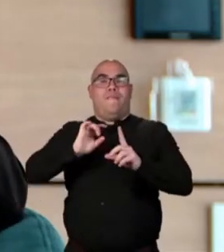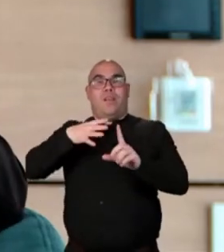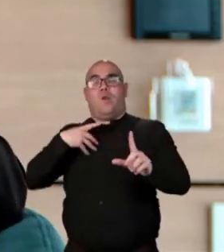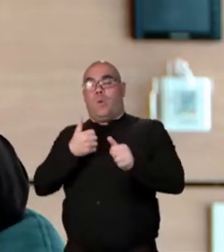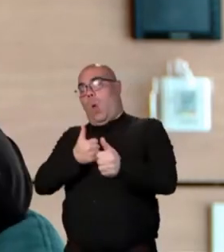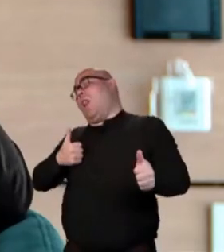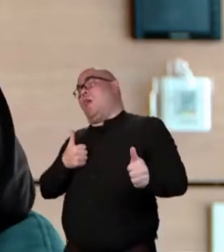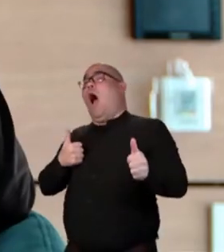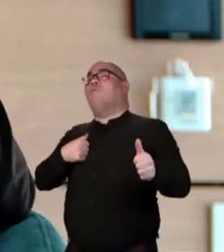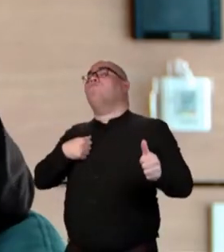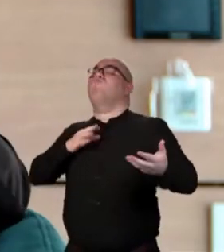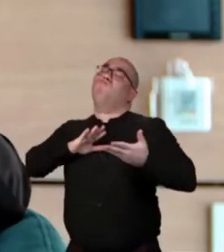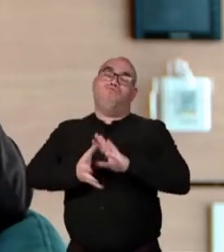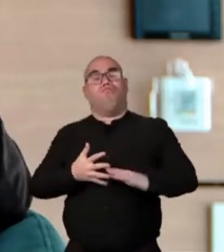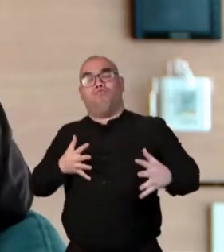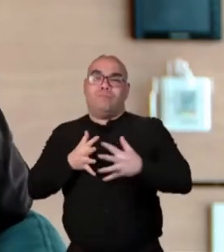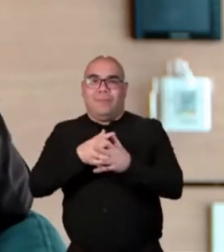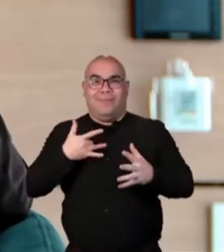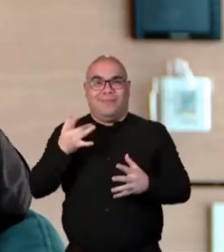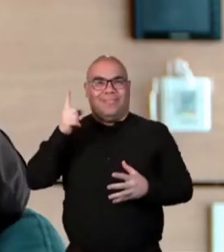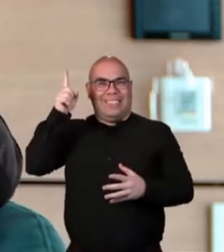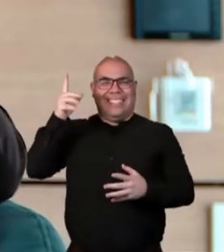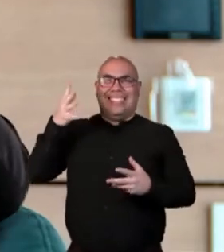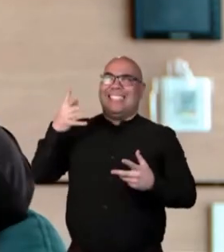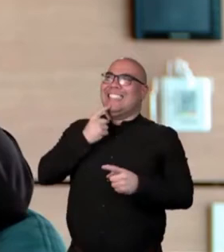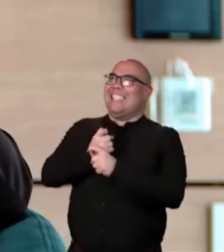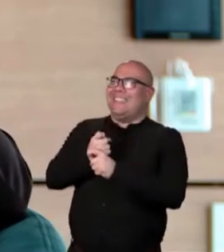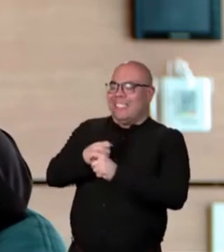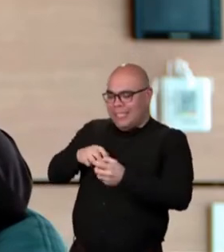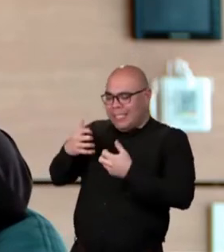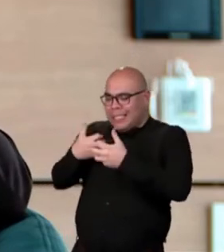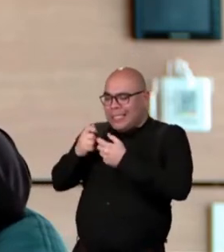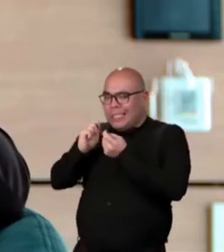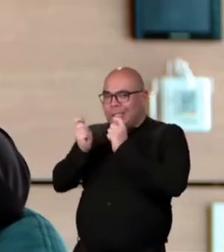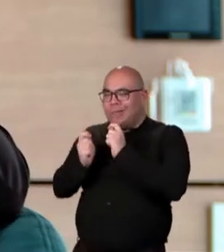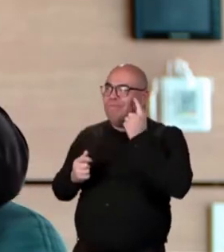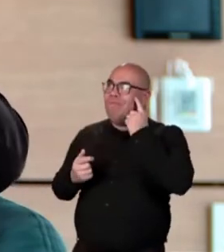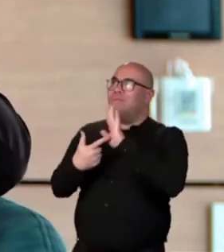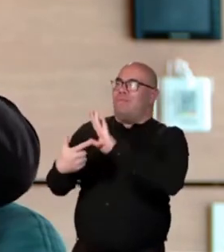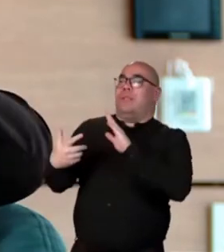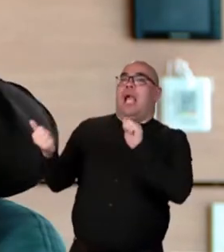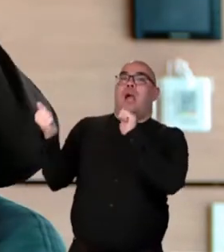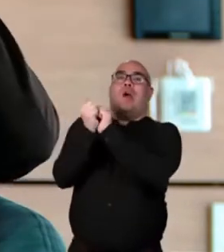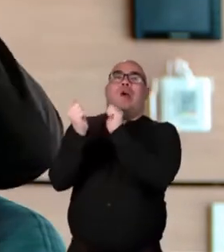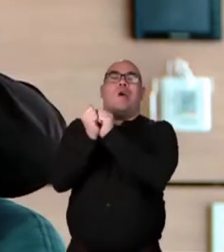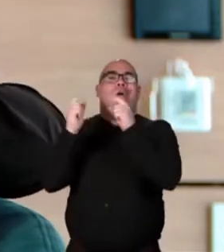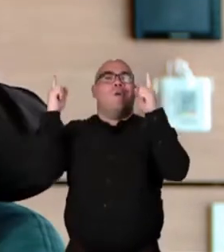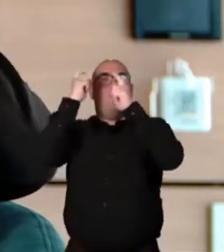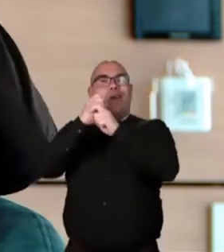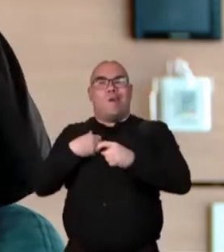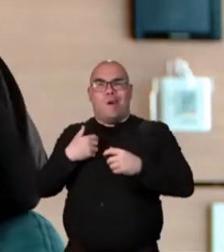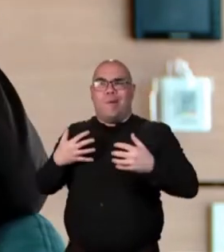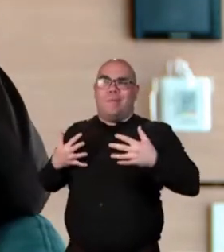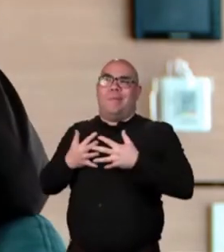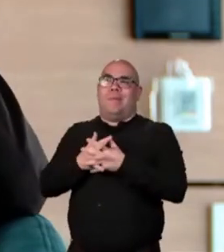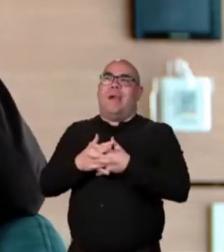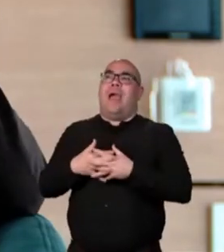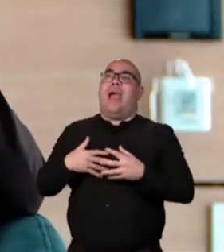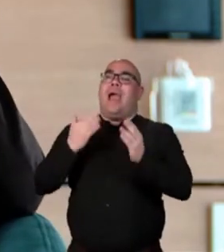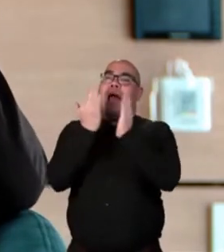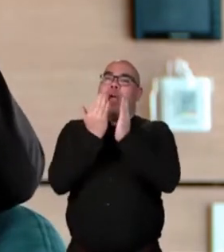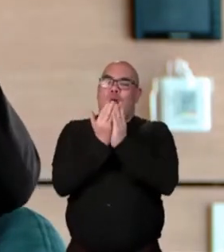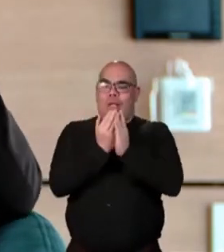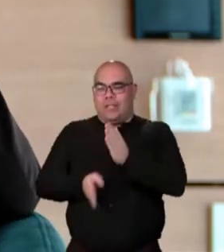yo creo que ese es tal vez el principal acompaña de un tema interesante y es esa permeabilidad de la educación continua o